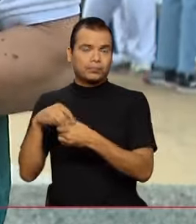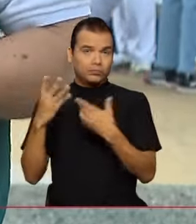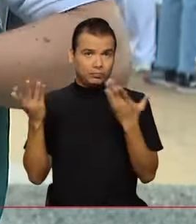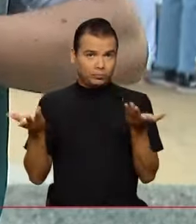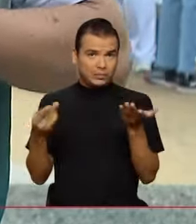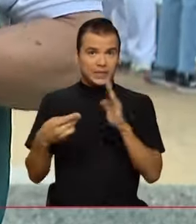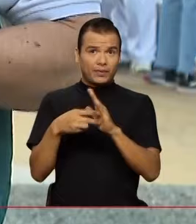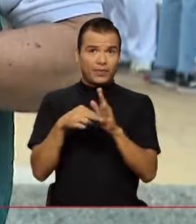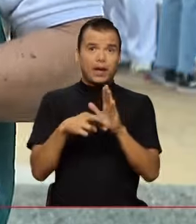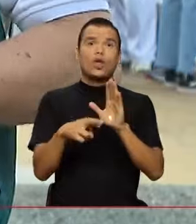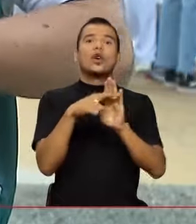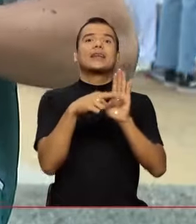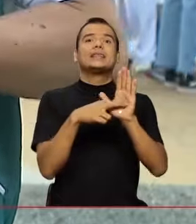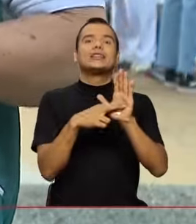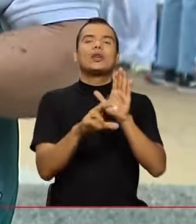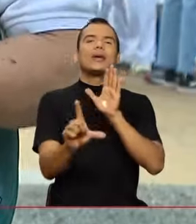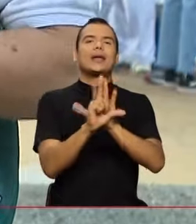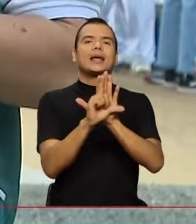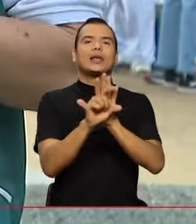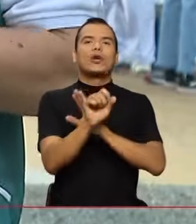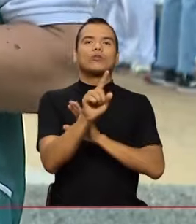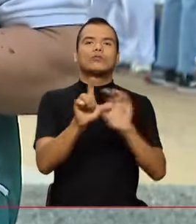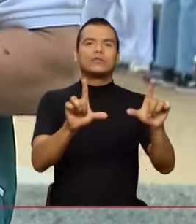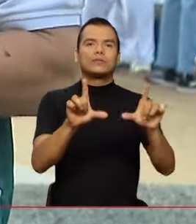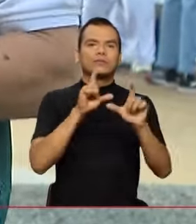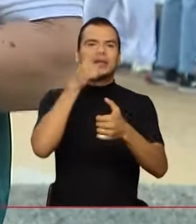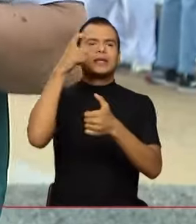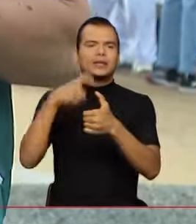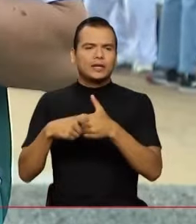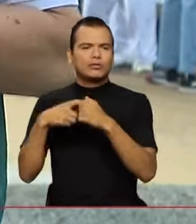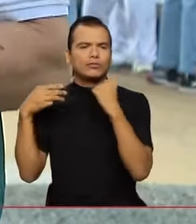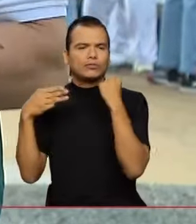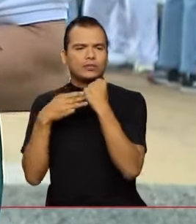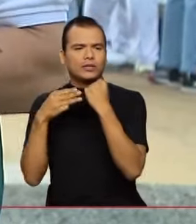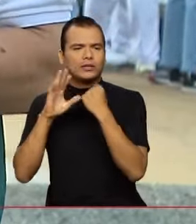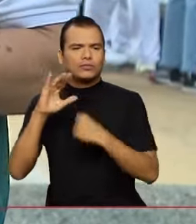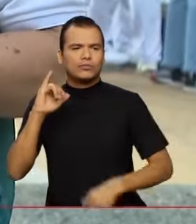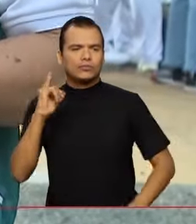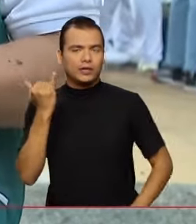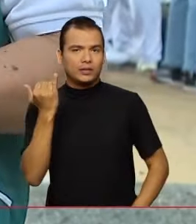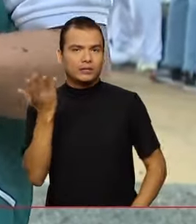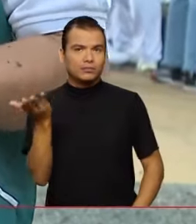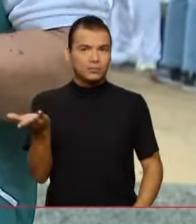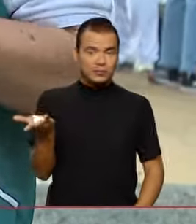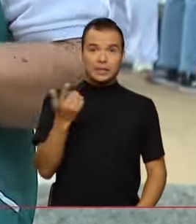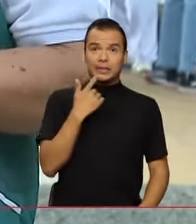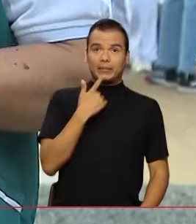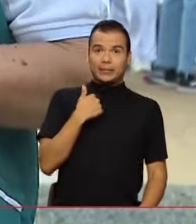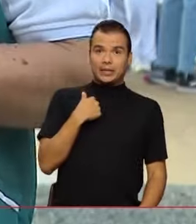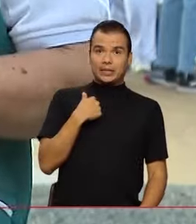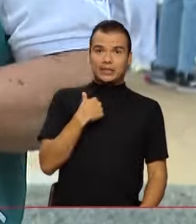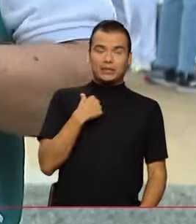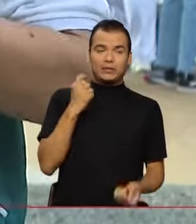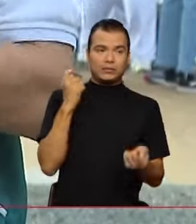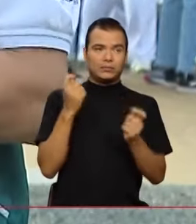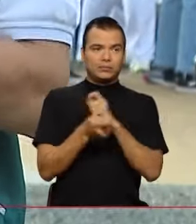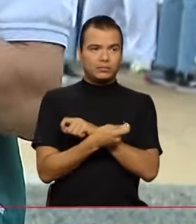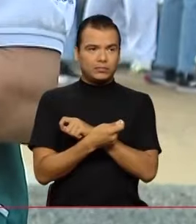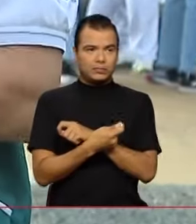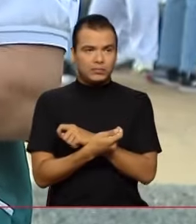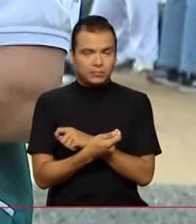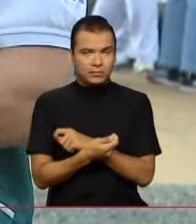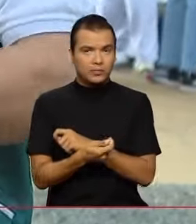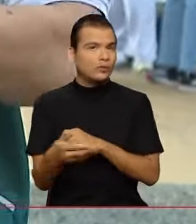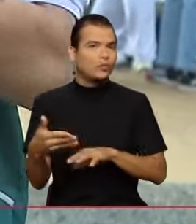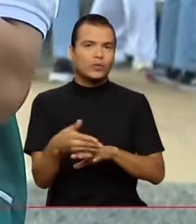que significa que obligadamente los ciudadanos colombianos deben tener bachillerato terminado para acceder a la